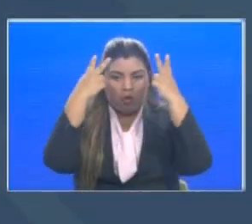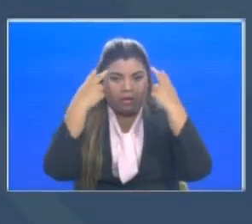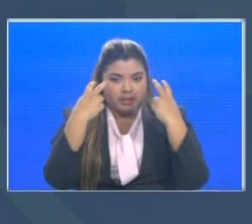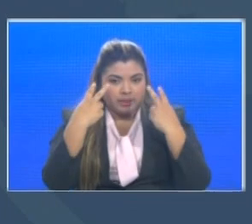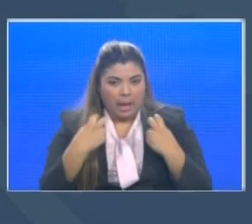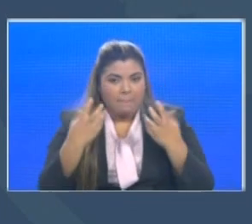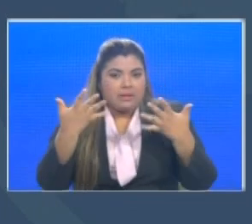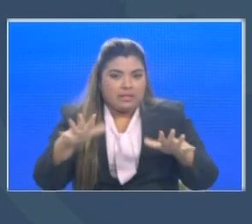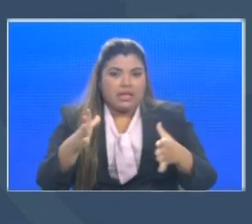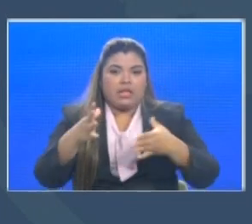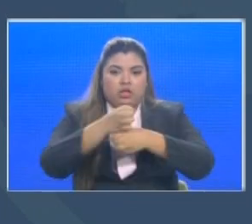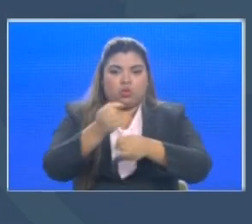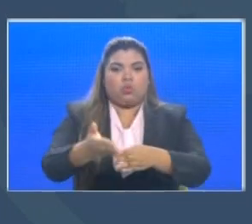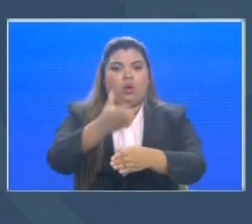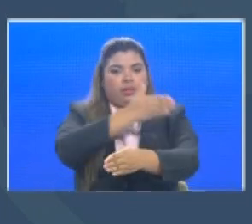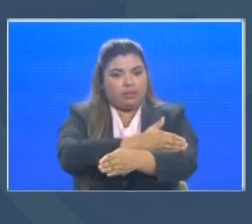realizado.